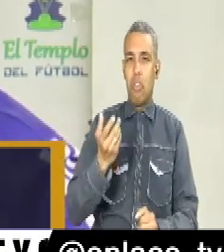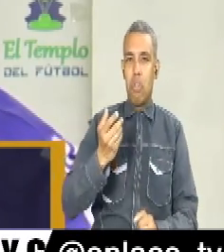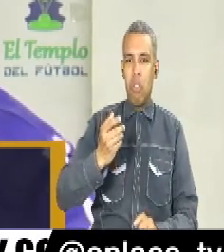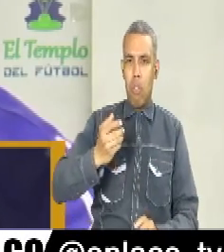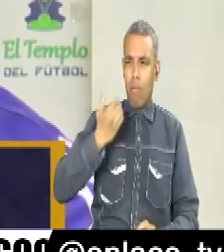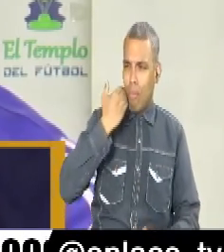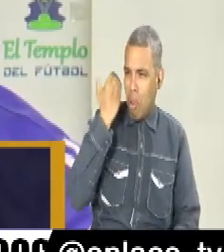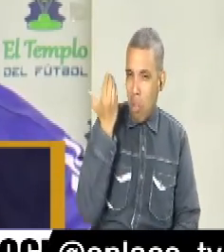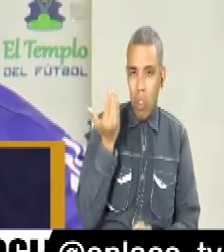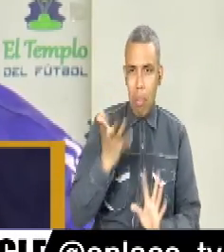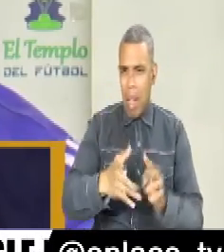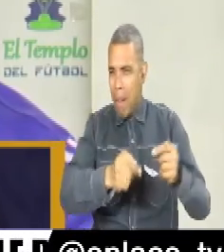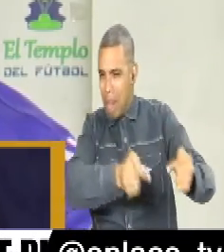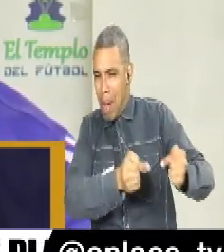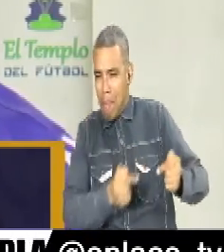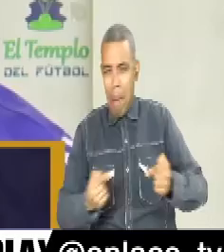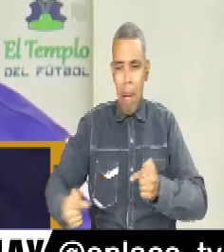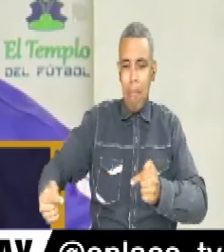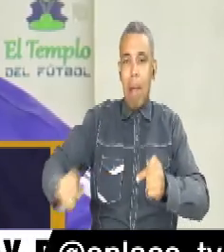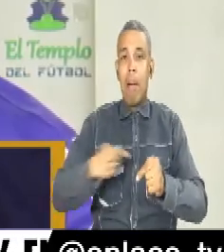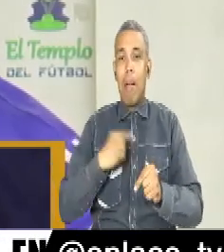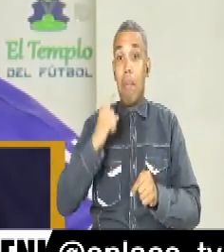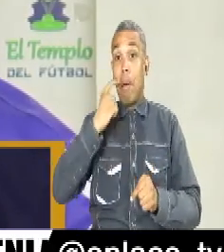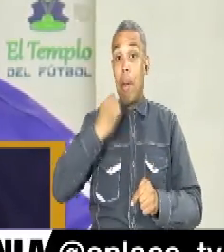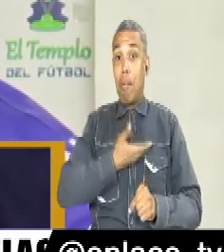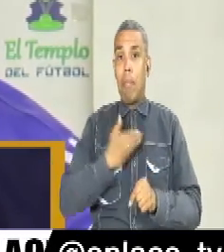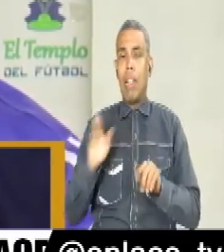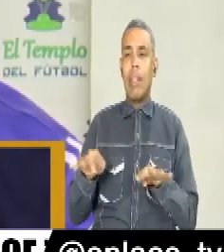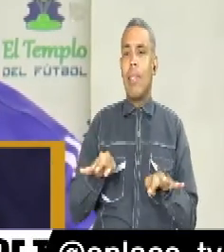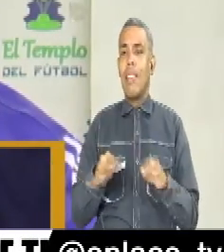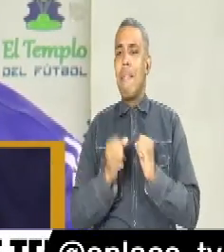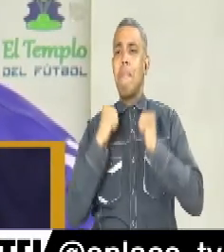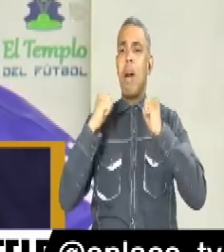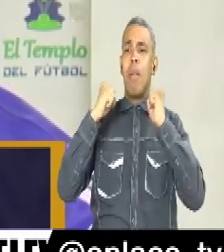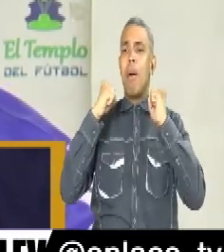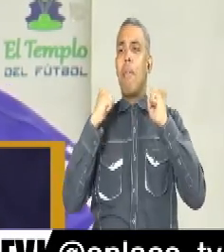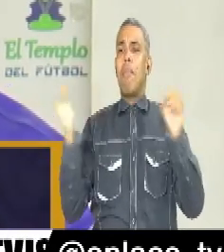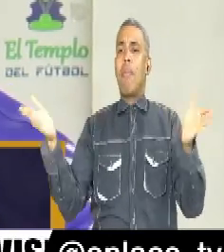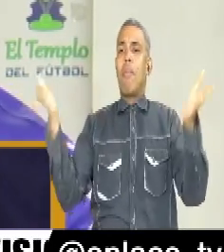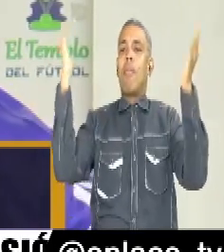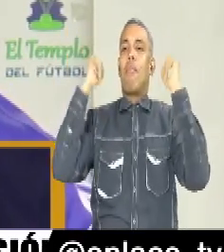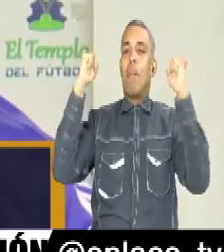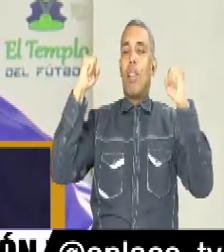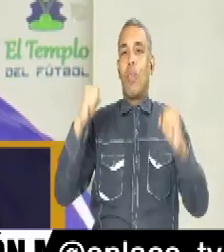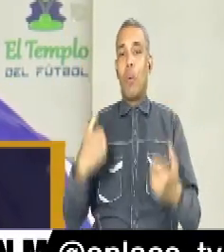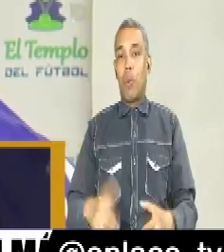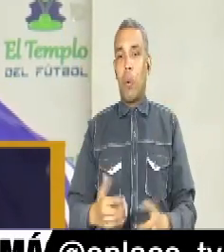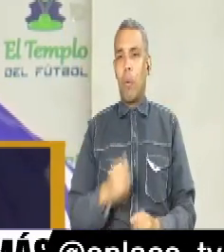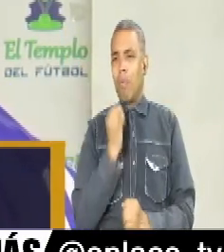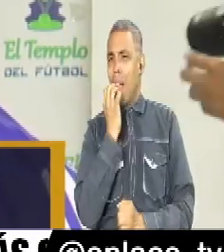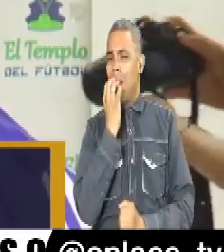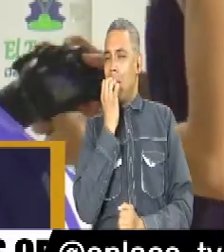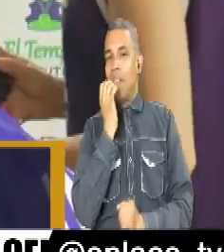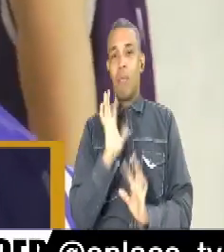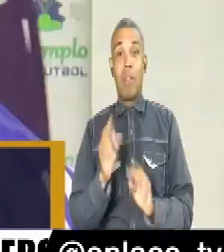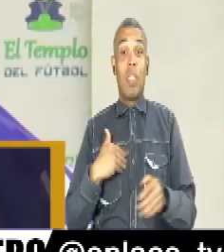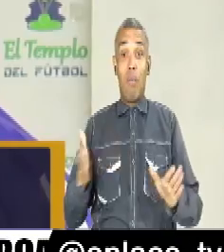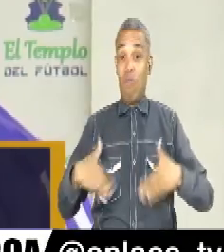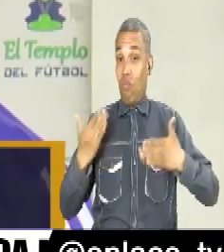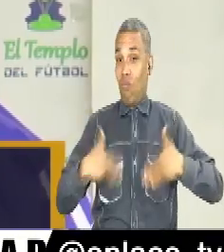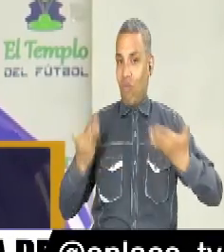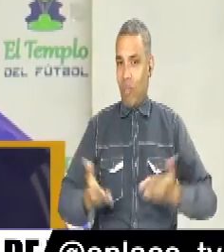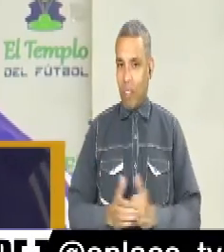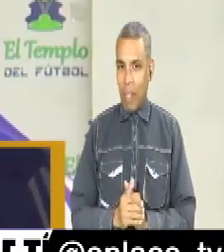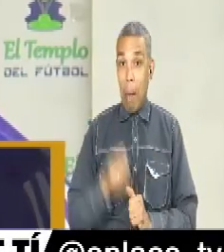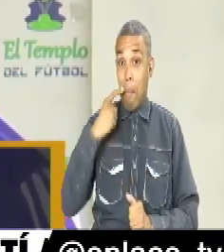gozaron, se divirtieron, los papás disfrutaron, sufrieron. Porque no es fácil, no es fácil en estos temas, con este evento,